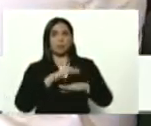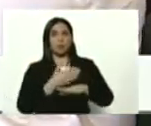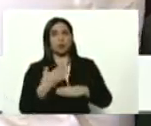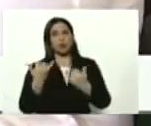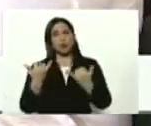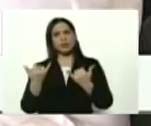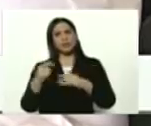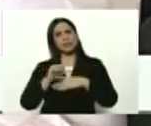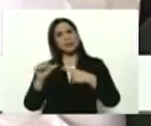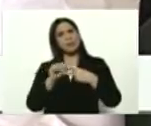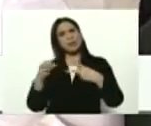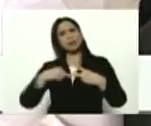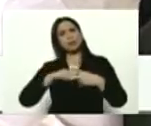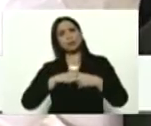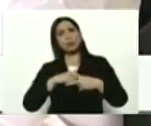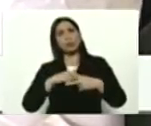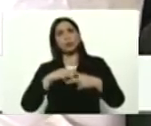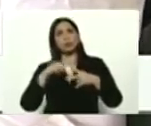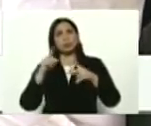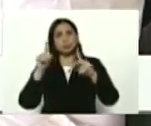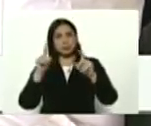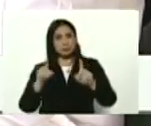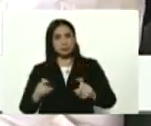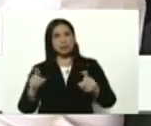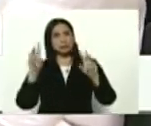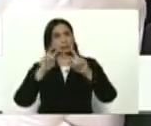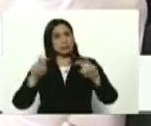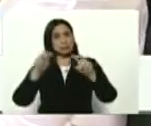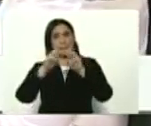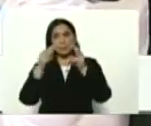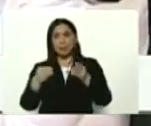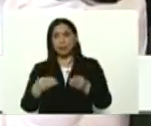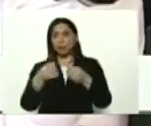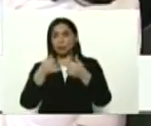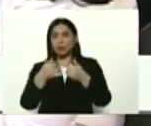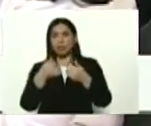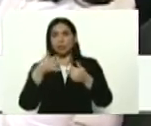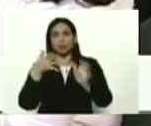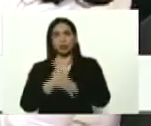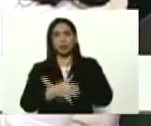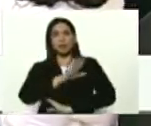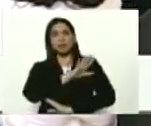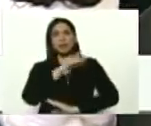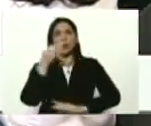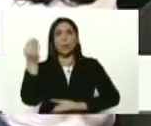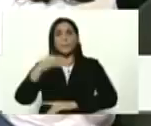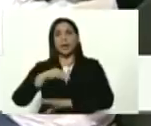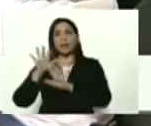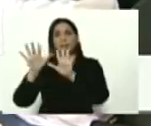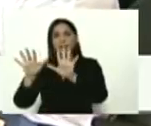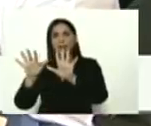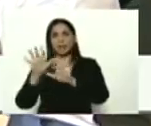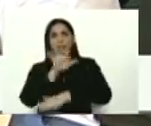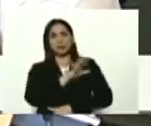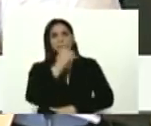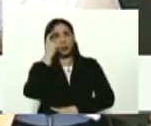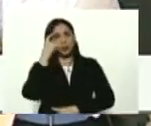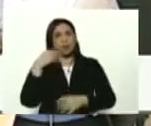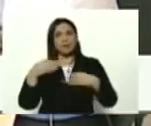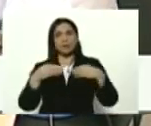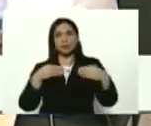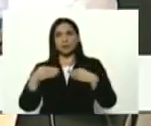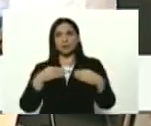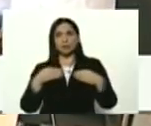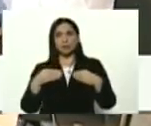etapa, esta semana estamos ensayando un método, va saliendo bien, del 5 más 10. 5 días de